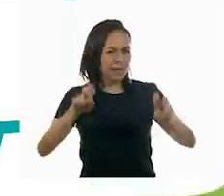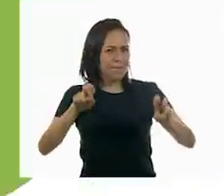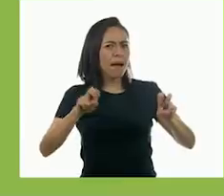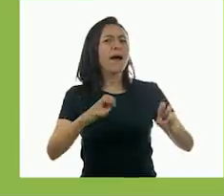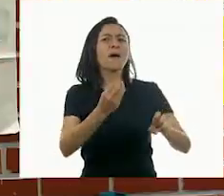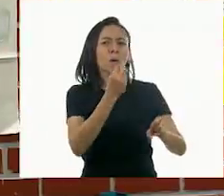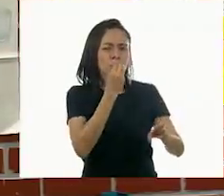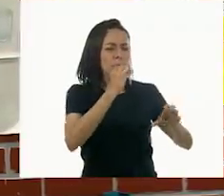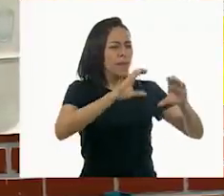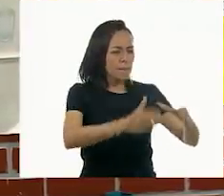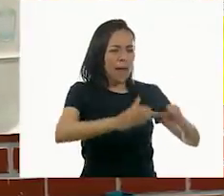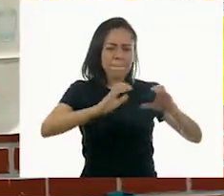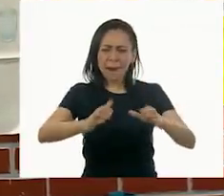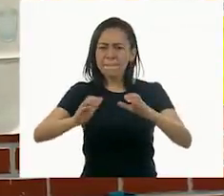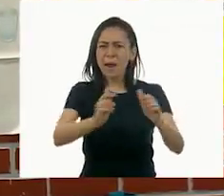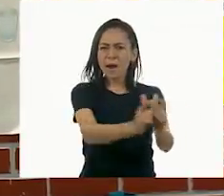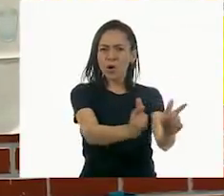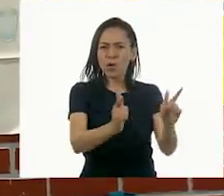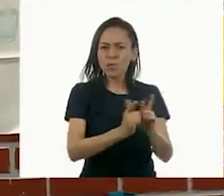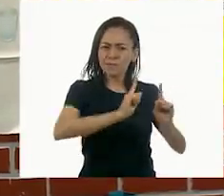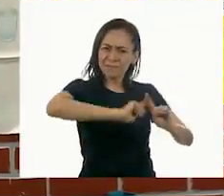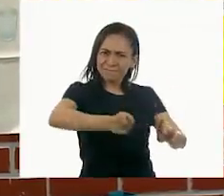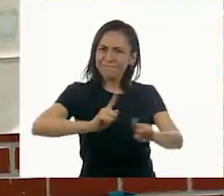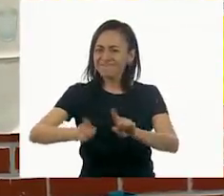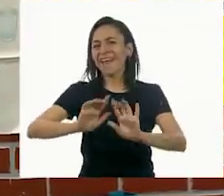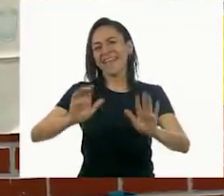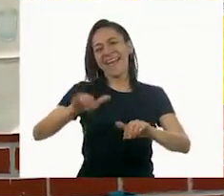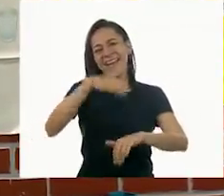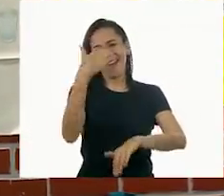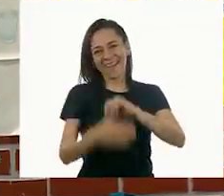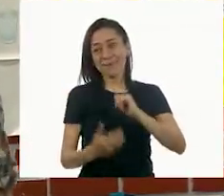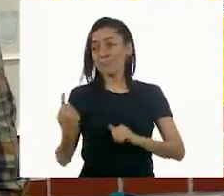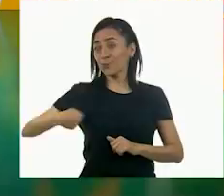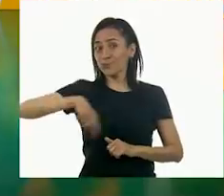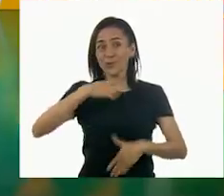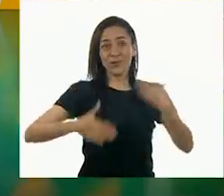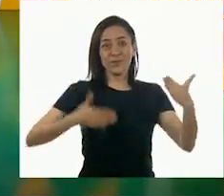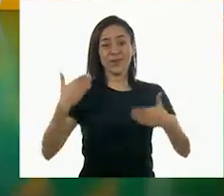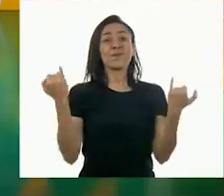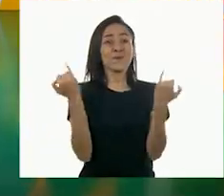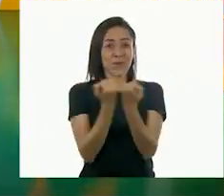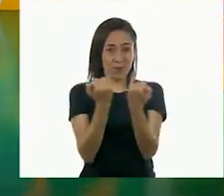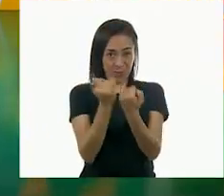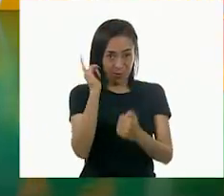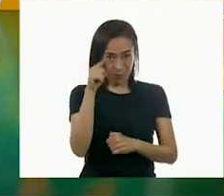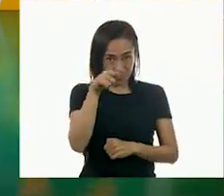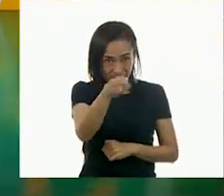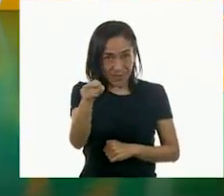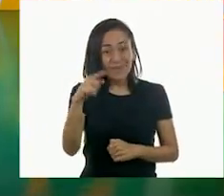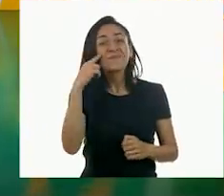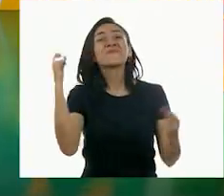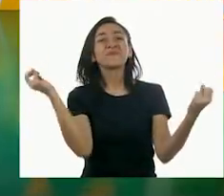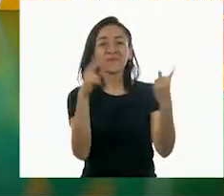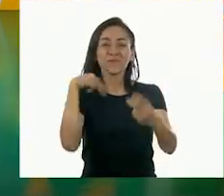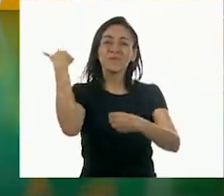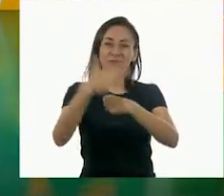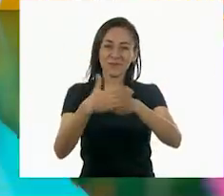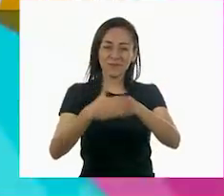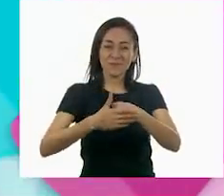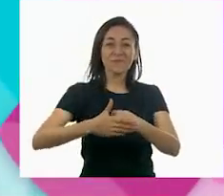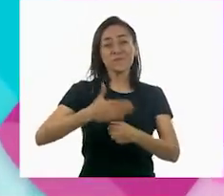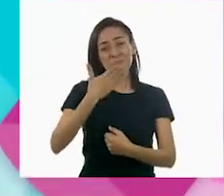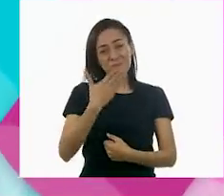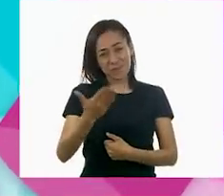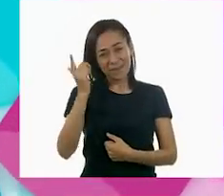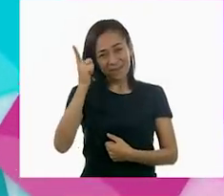Alimentos. Esperamos que lo hayan disfrutado tanto como nosotros. ¡Hasta la próxima! ¡Que les vaya muy bien! Hasta ¡adiós! ¡Chao!